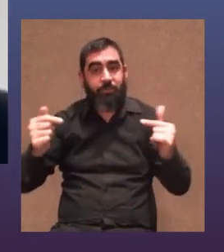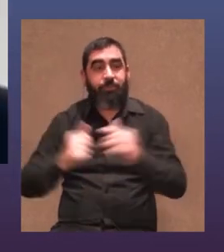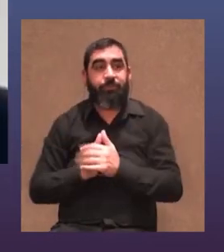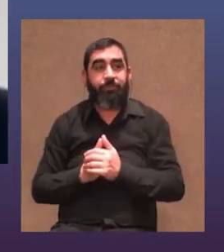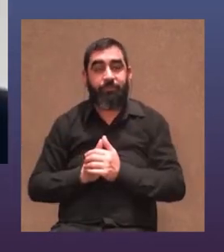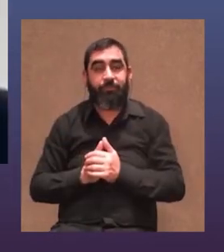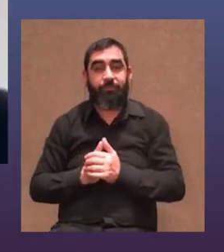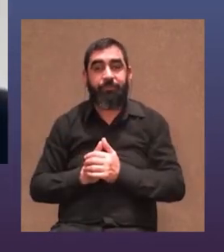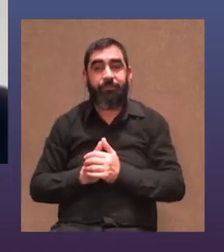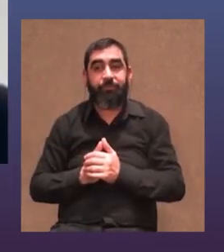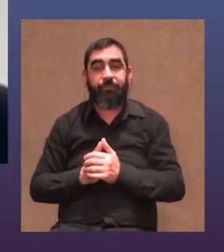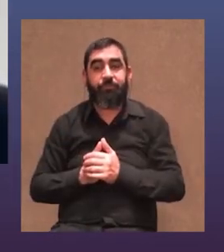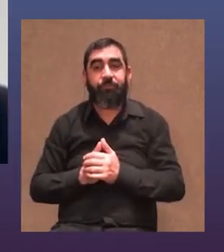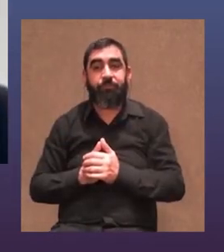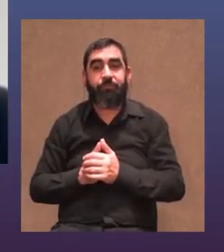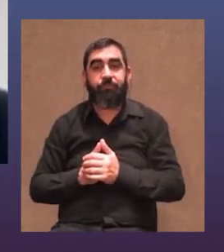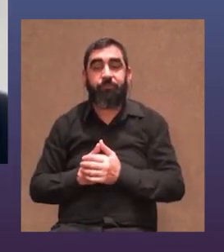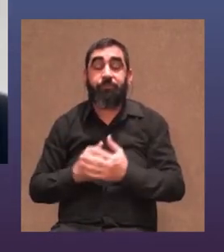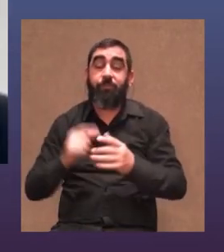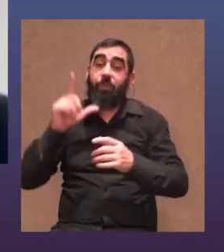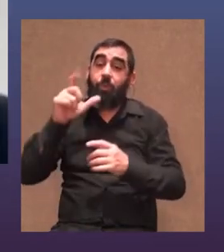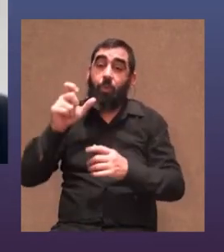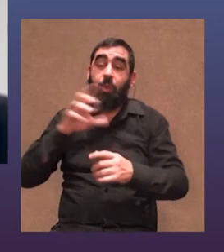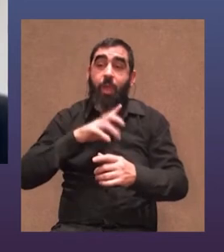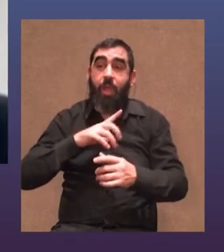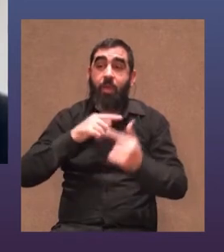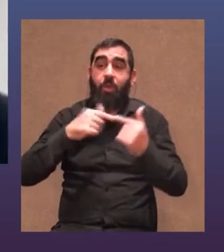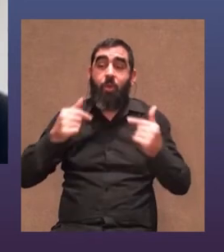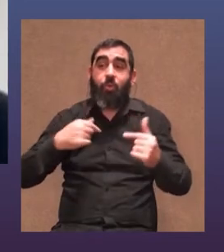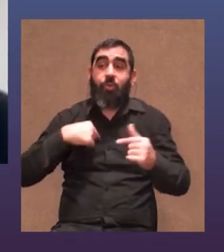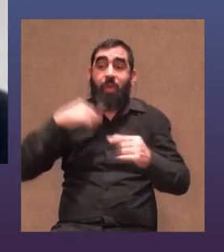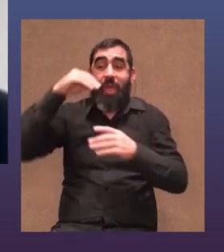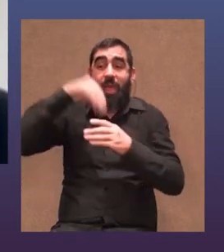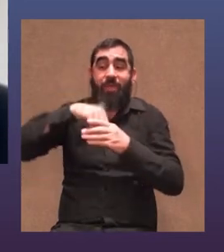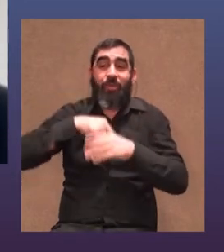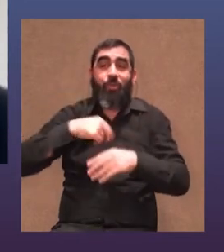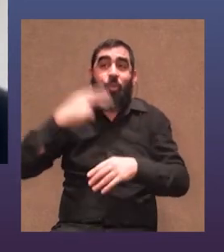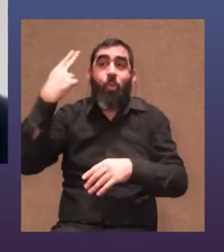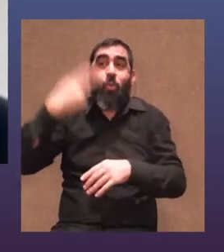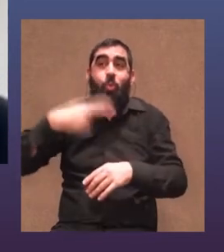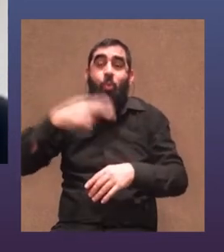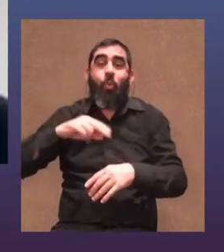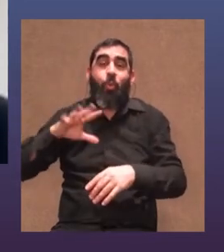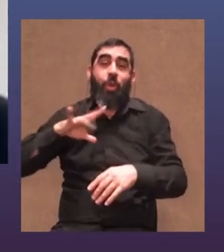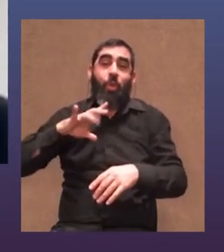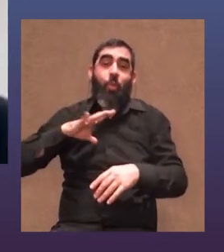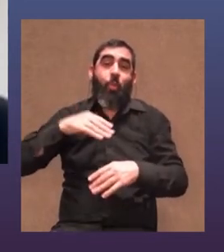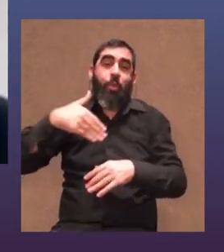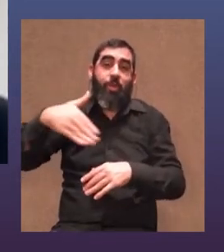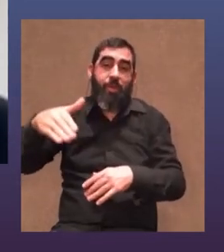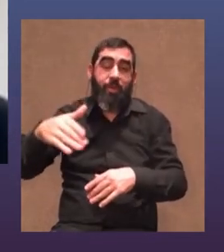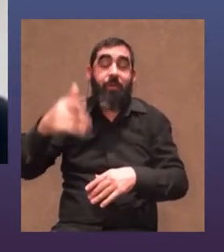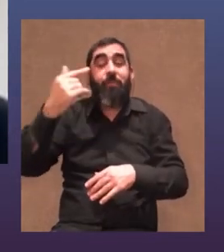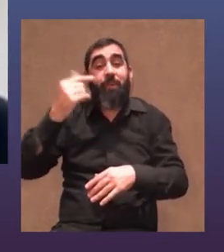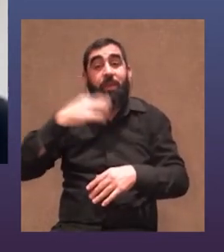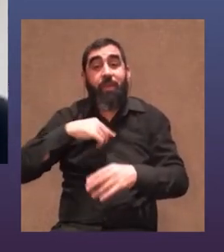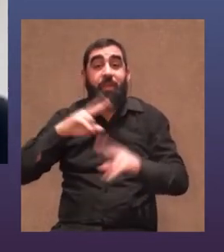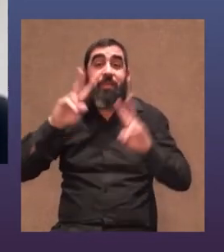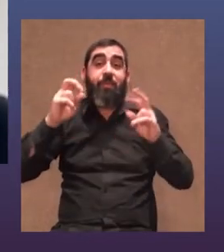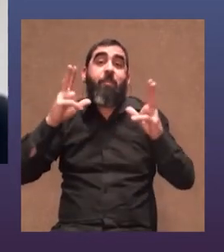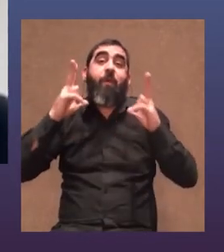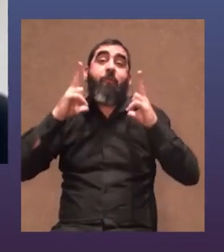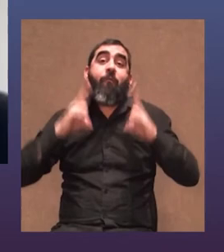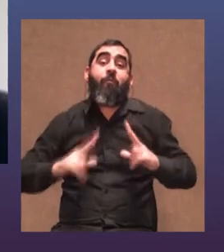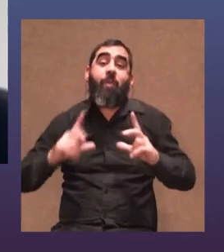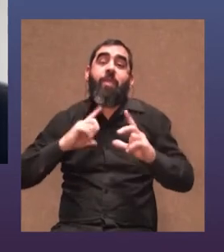Es un movimiento fuerte. Claro, hay una parte de uno que no se jubila nunca, ¿no? Y menos en un... No, obviamente, obviamente. Pero, claro, en lo formal que